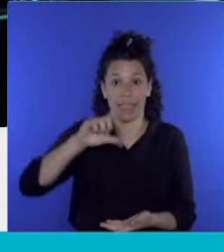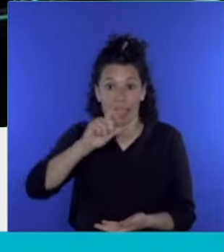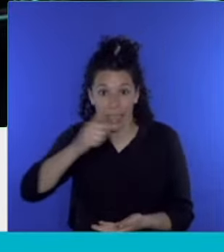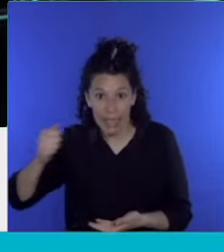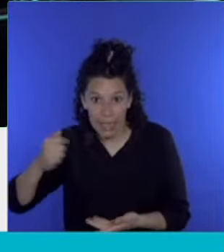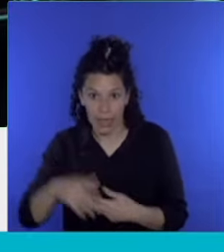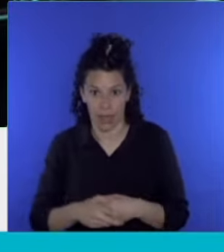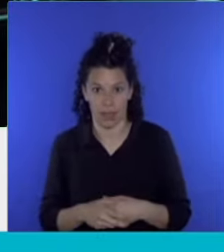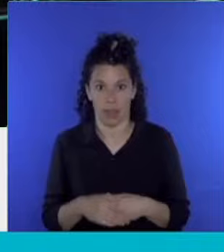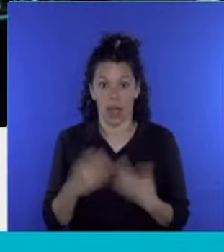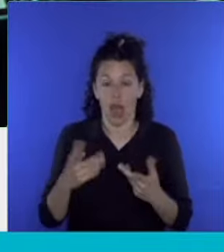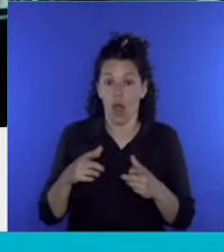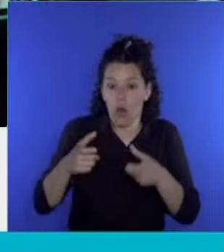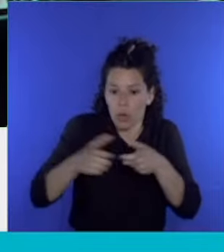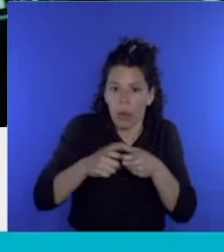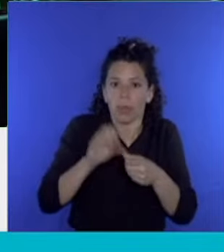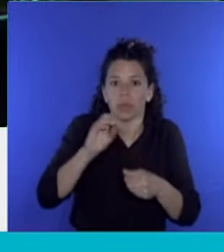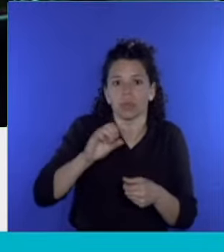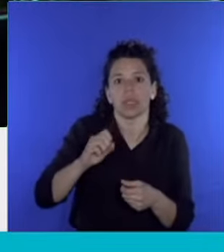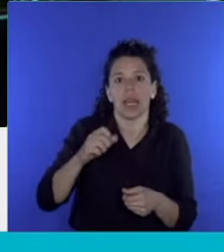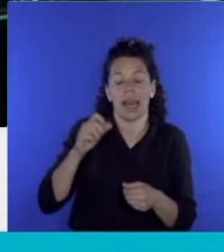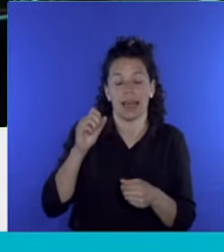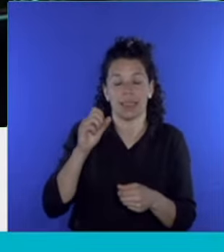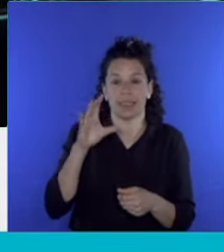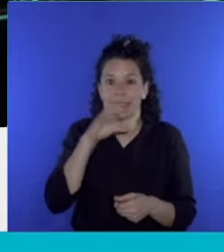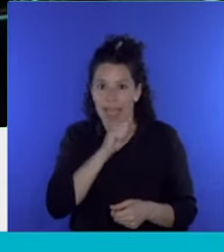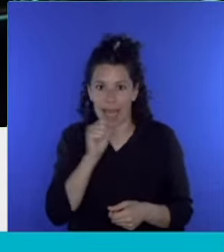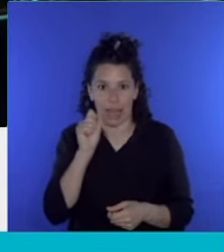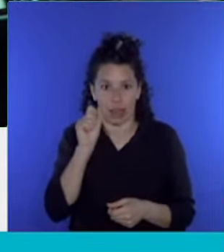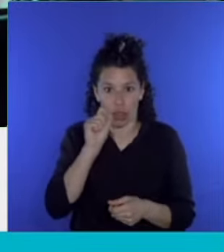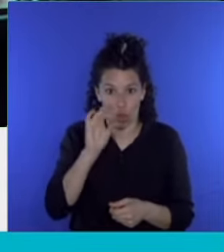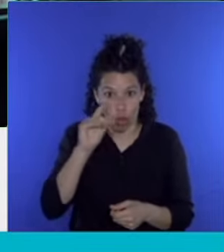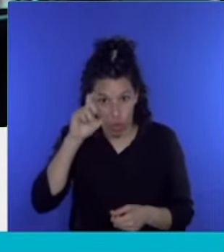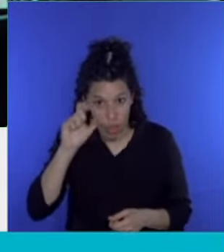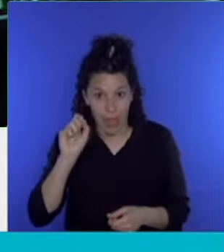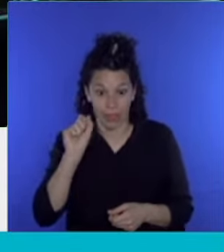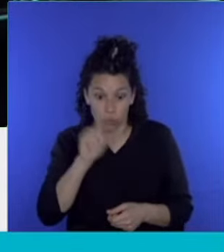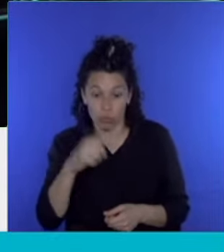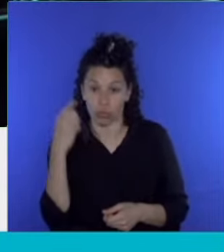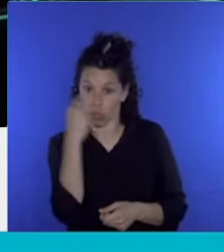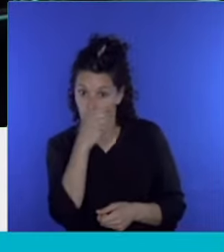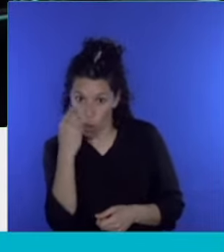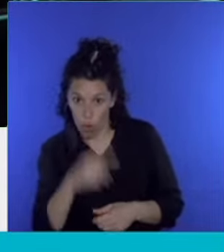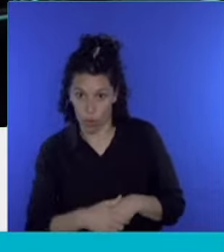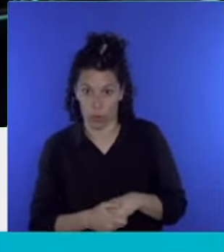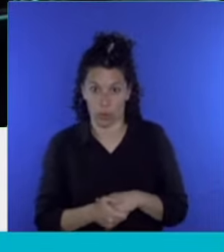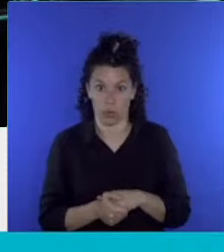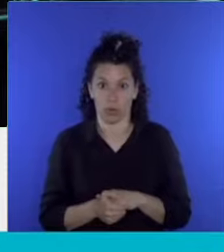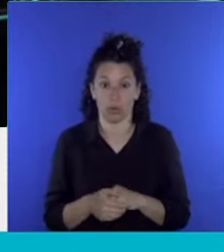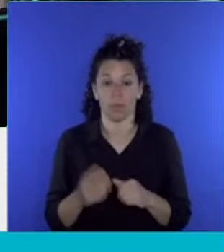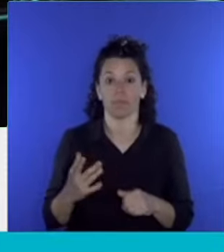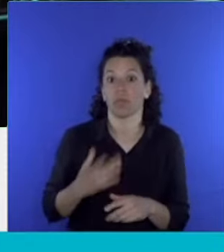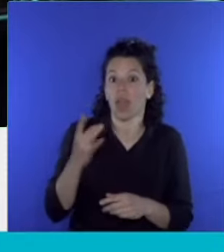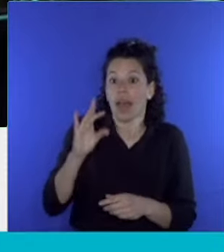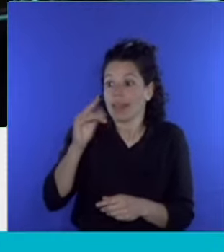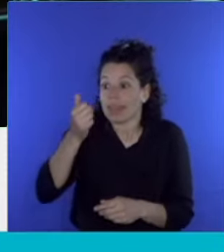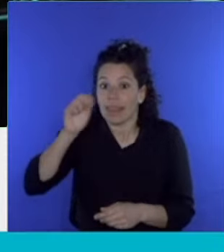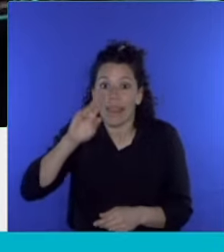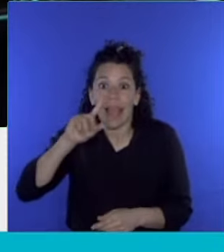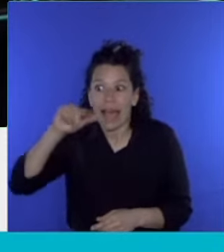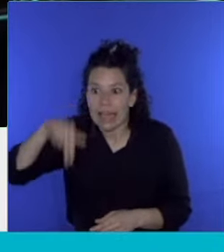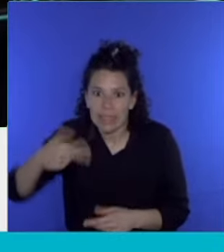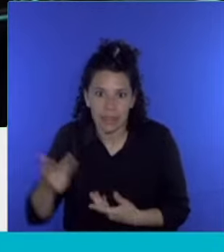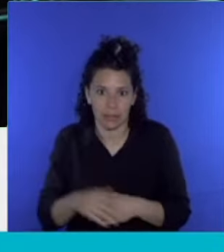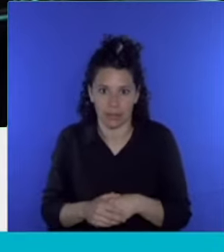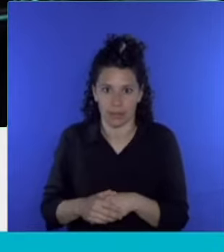de sus ojos una película donde está darí y franchela lejos de ser militantes K ganaron premio ganaron un